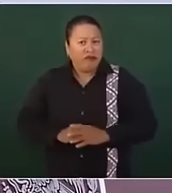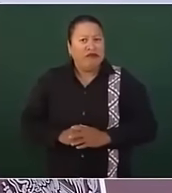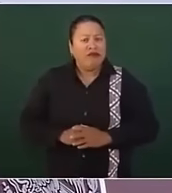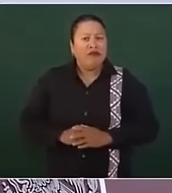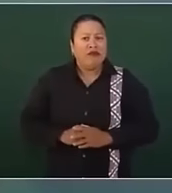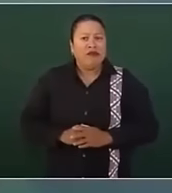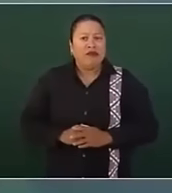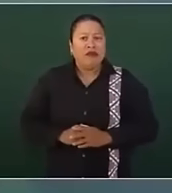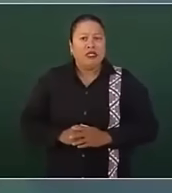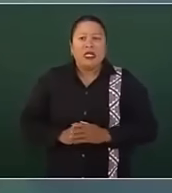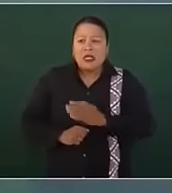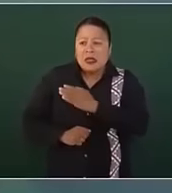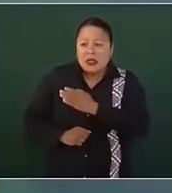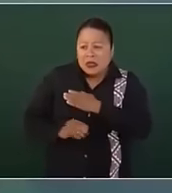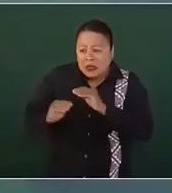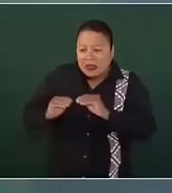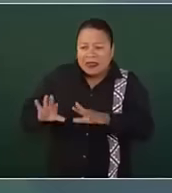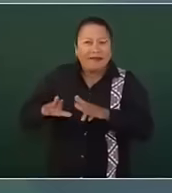para nadie.